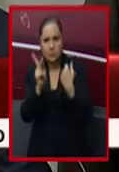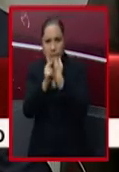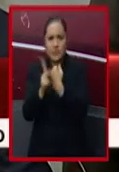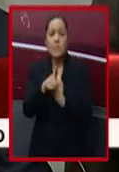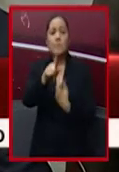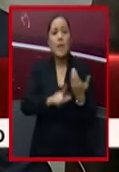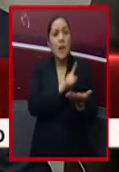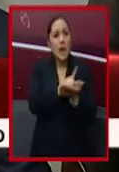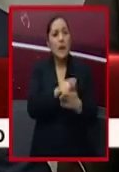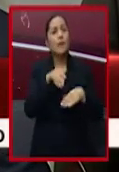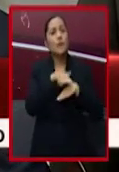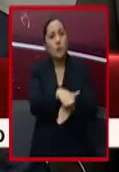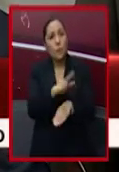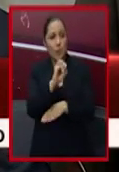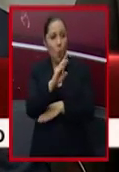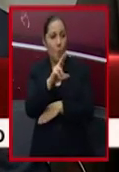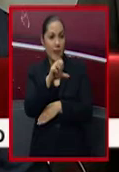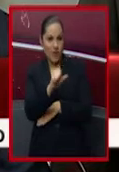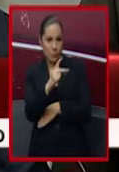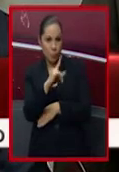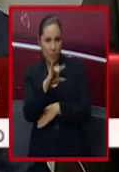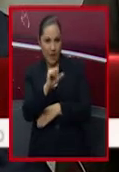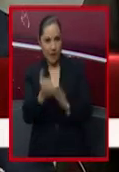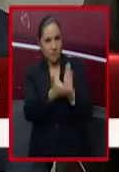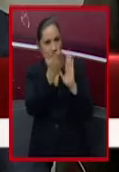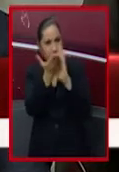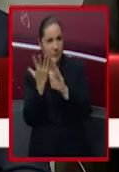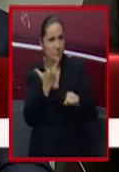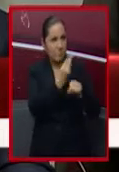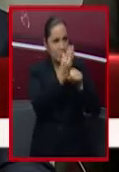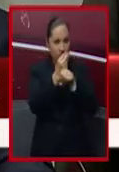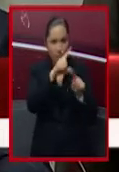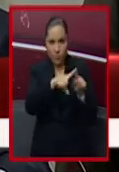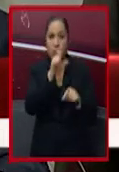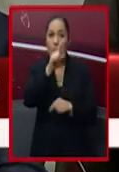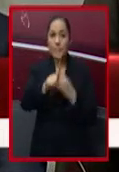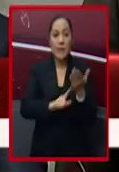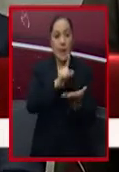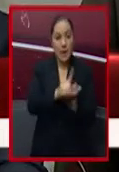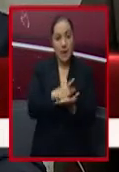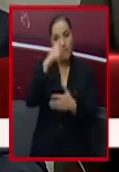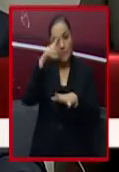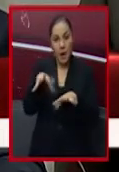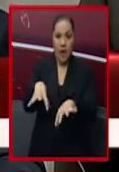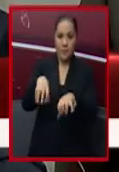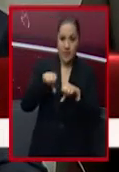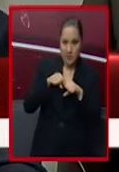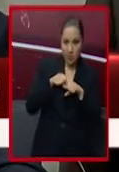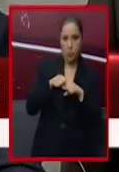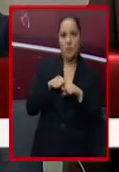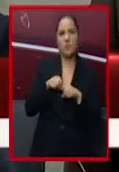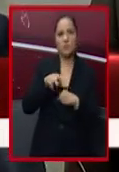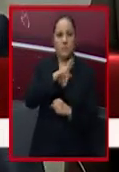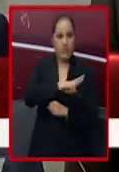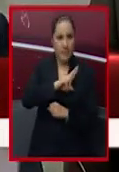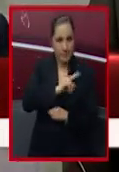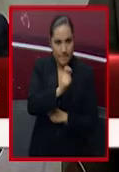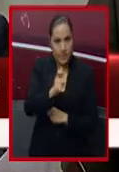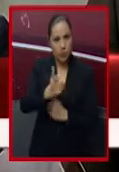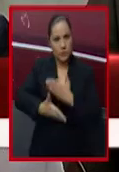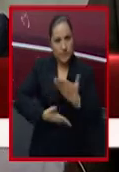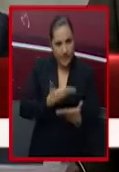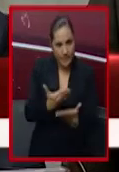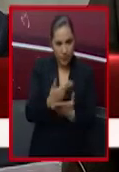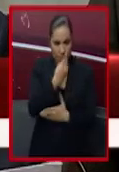Servicios relacionados con las mismas, así como la Ley de Adquisiciones, Arrendamientos y Servicios del sector público